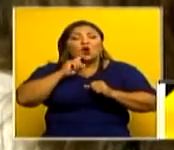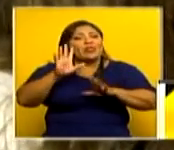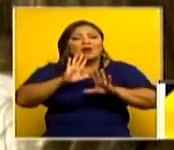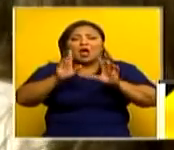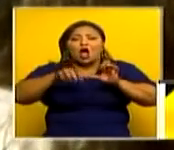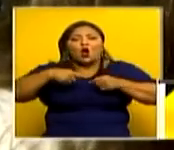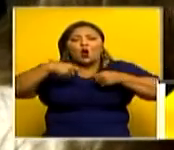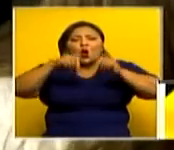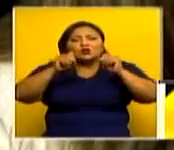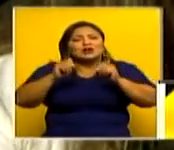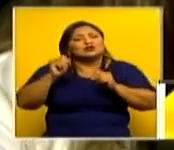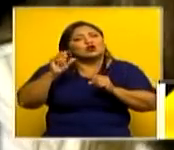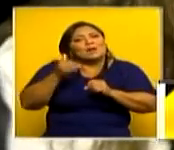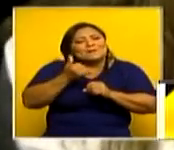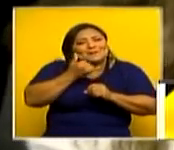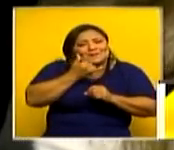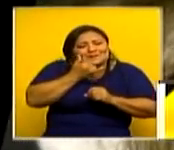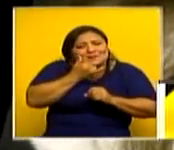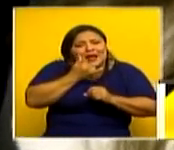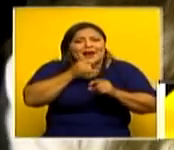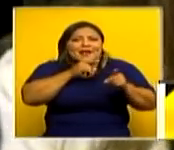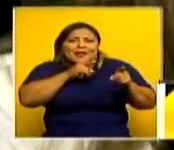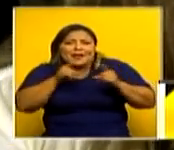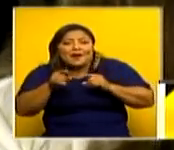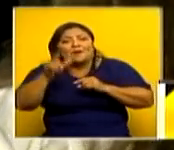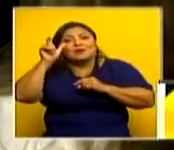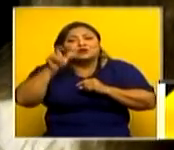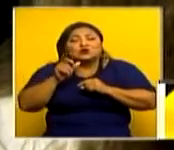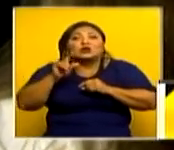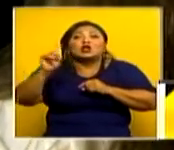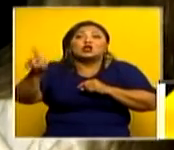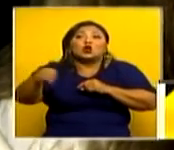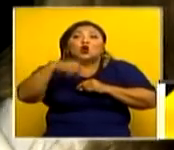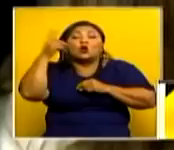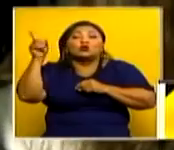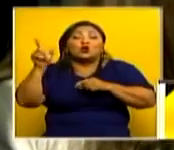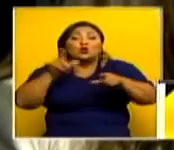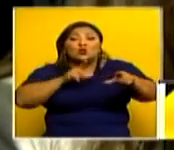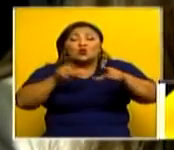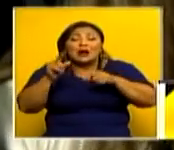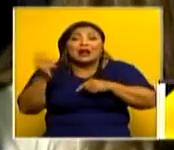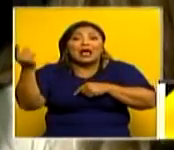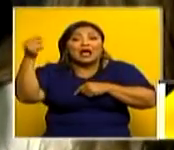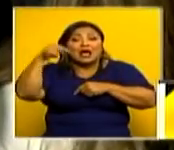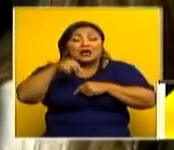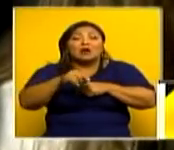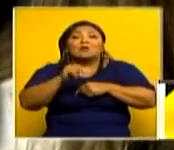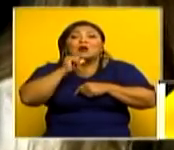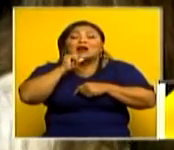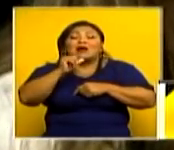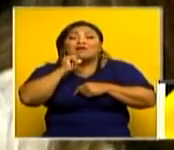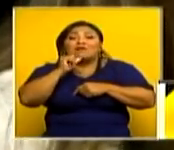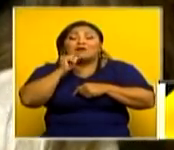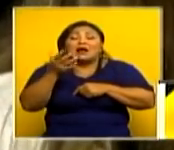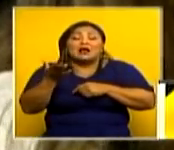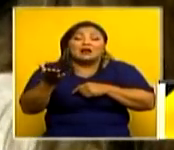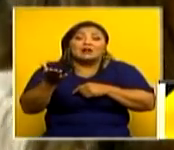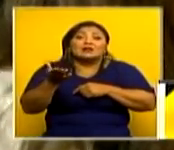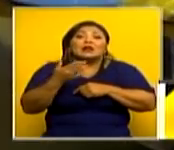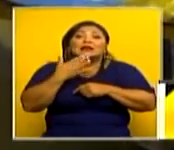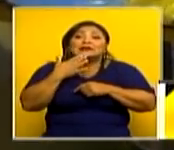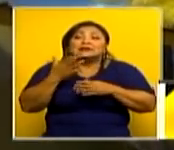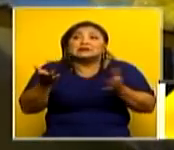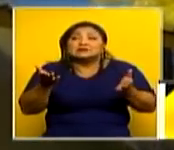no correcta hacia personas que vienen de otros espacios por la falta de conciencia